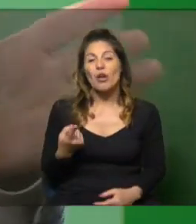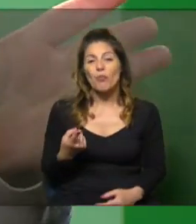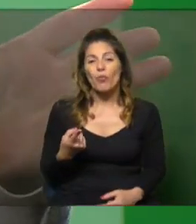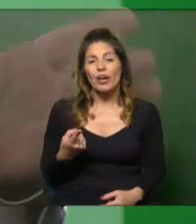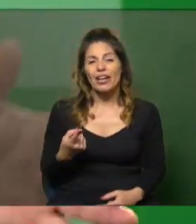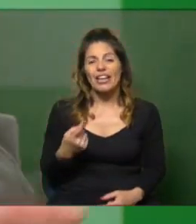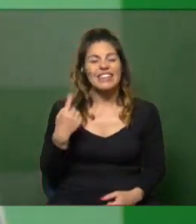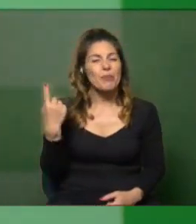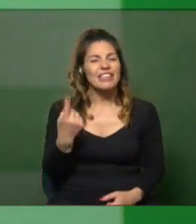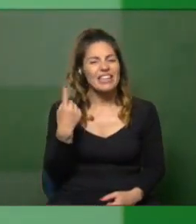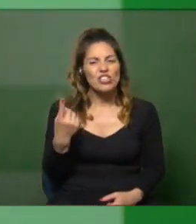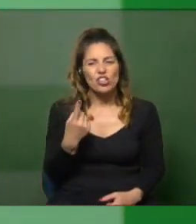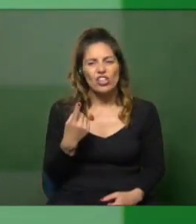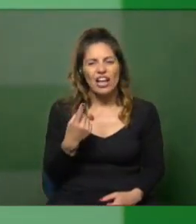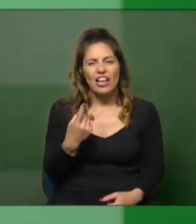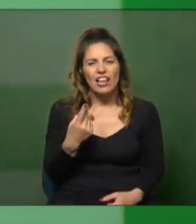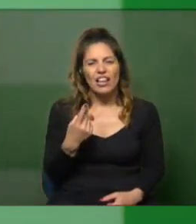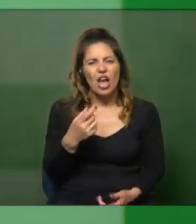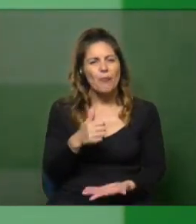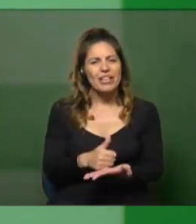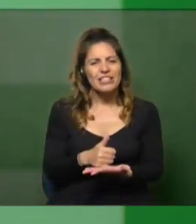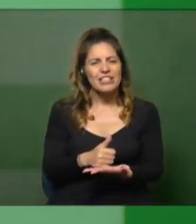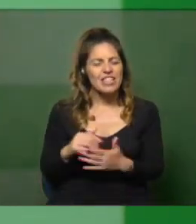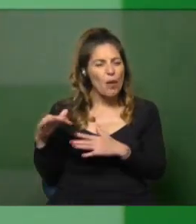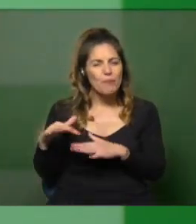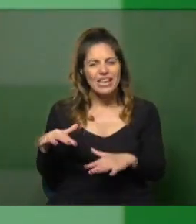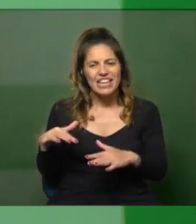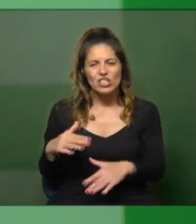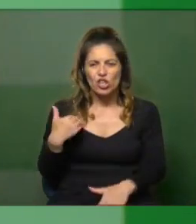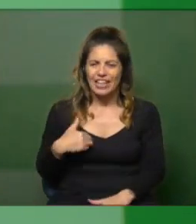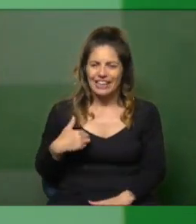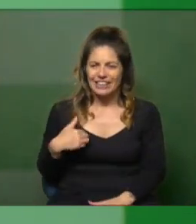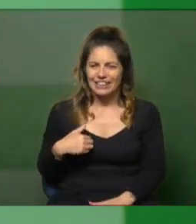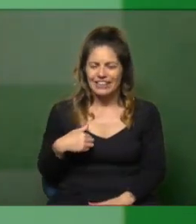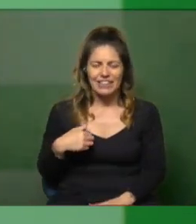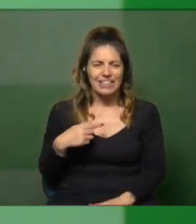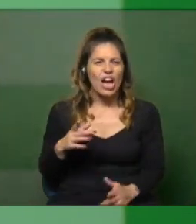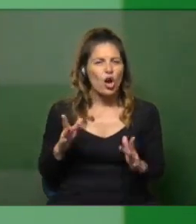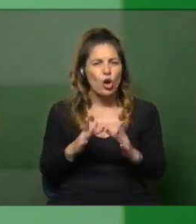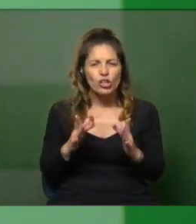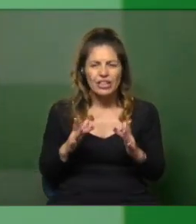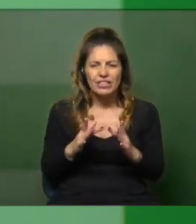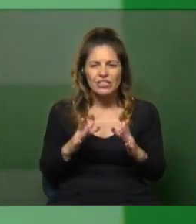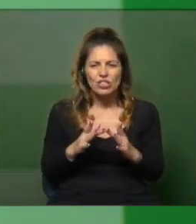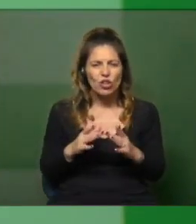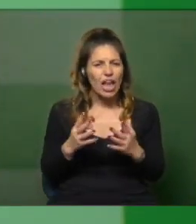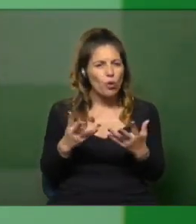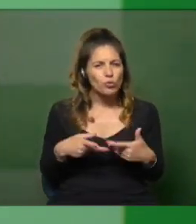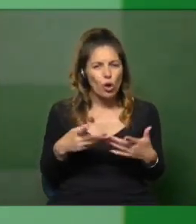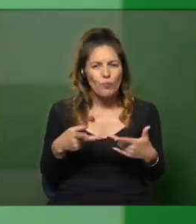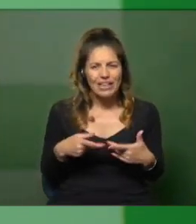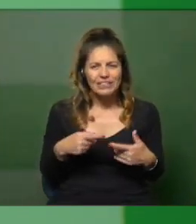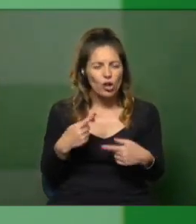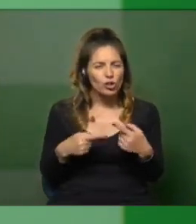factor internacional no la presencia de de mucha migración en Argentina Esa esa conexión automática de